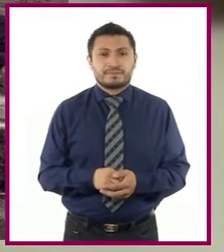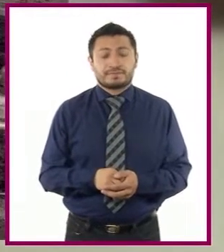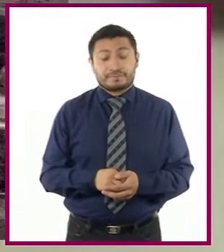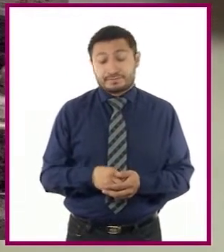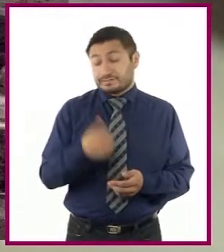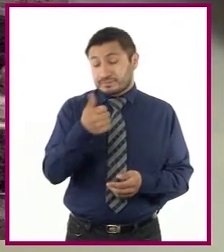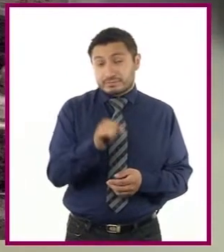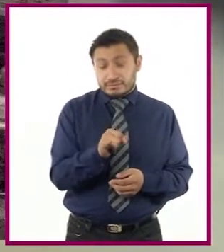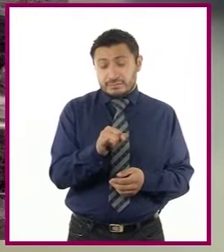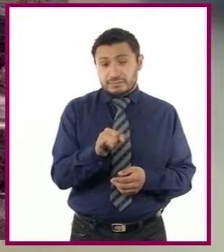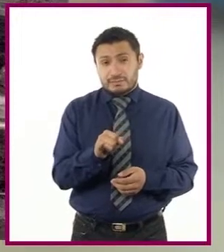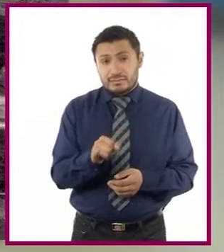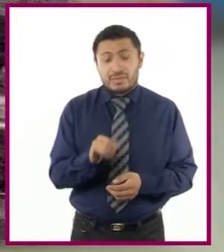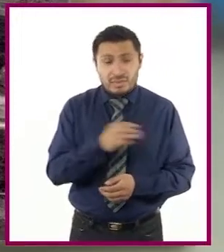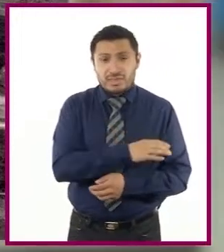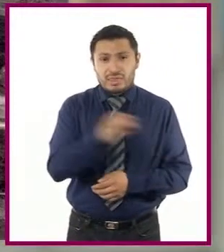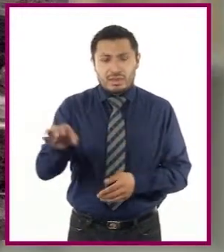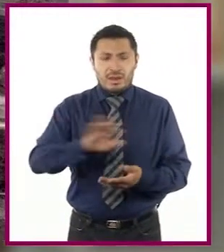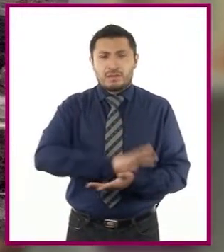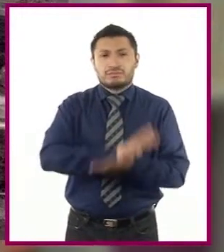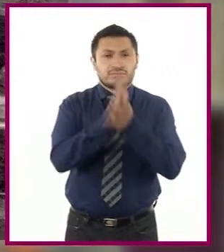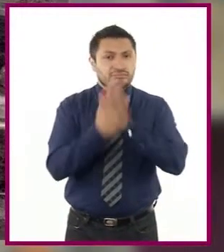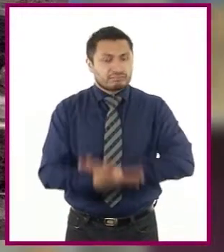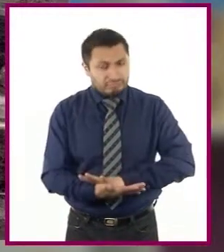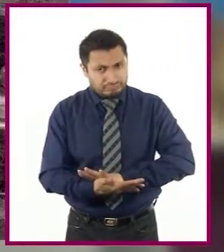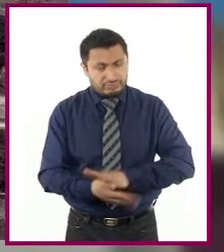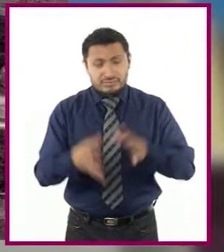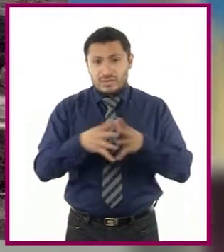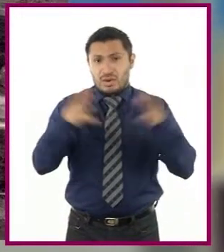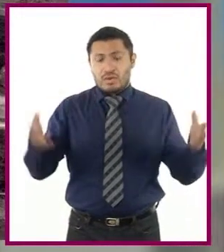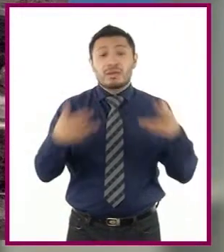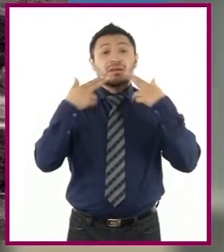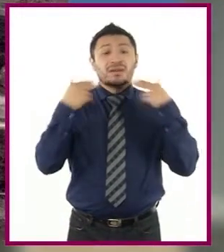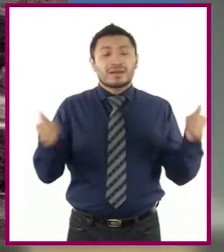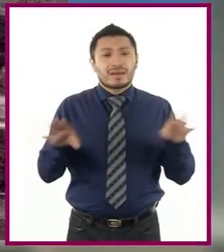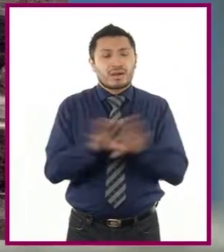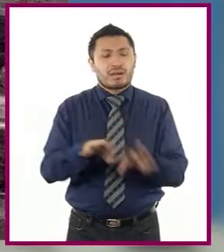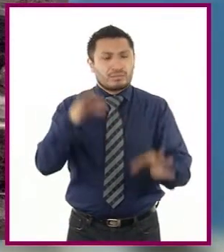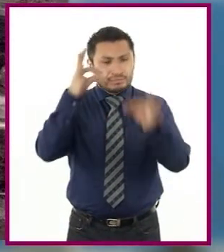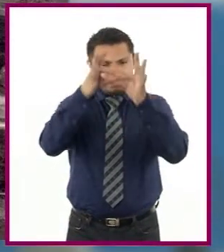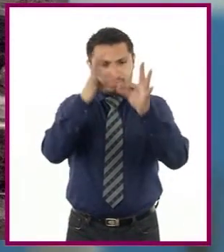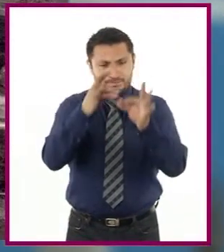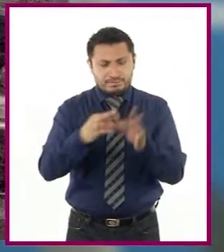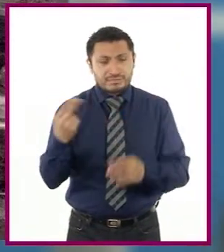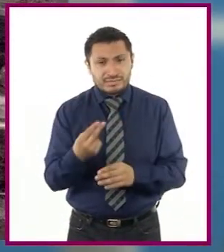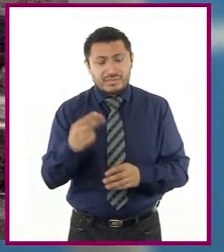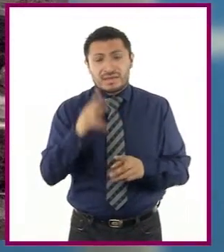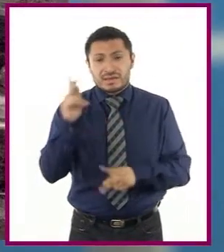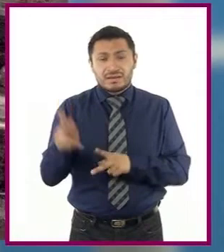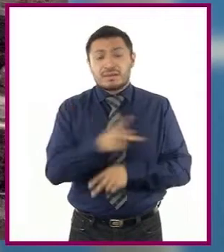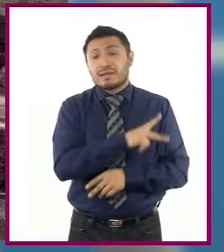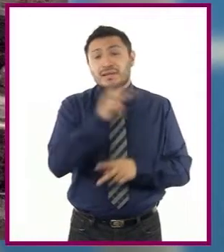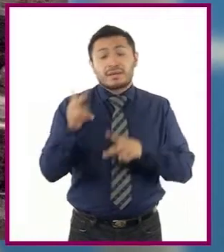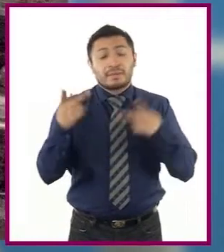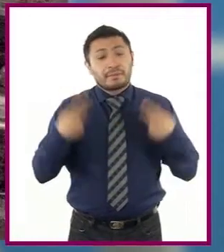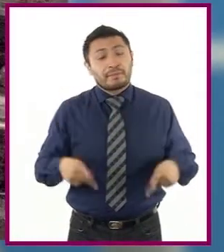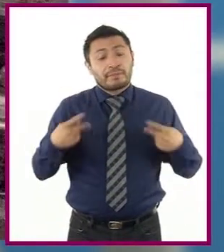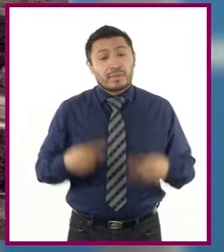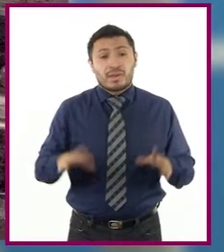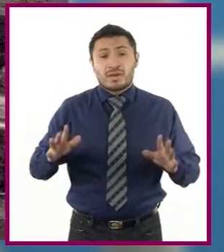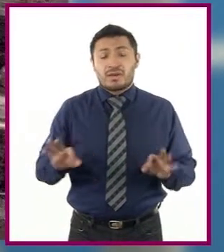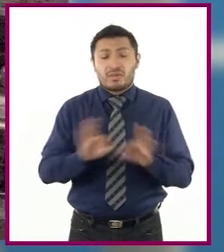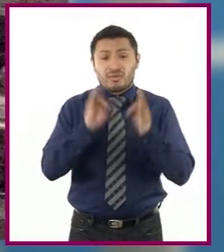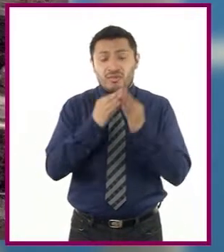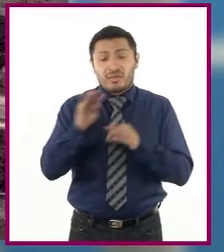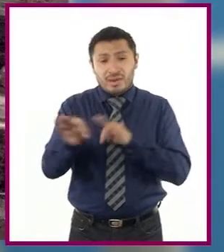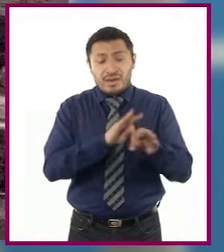De esta manera, el campo se transformó. Las grandes haciendas cubrían las necesidades de la población al ser una fuente de trabajo y